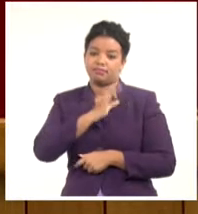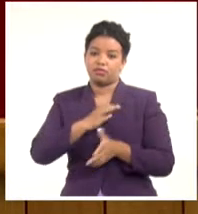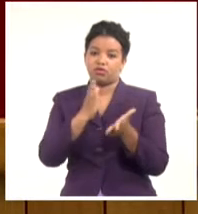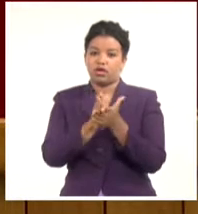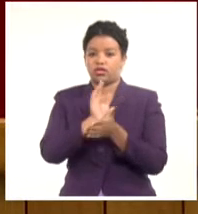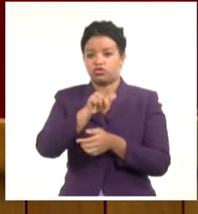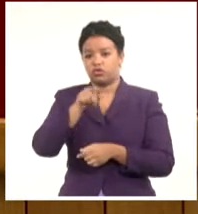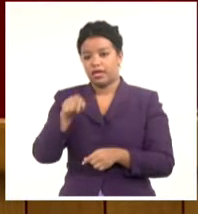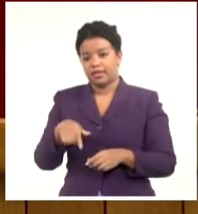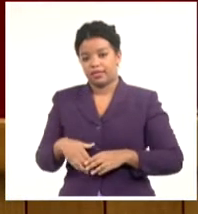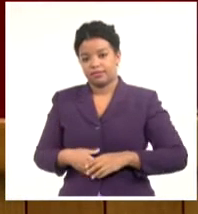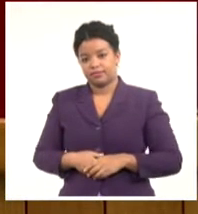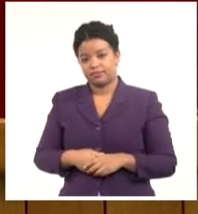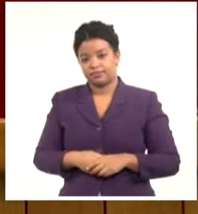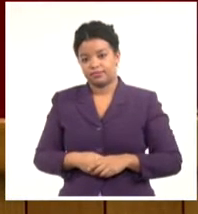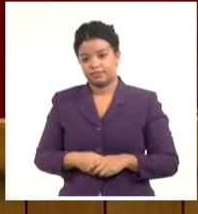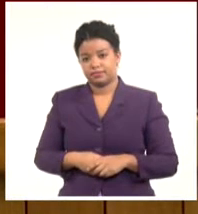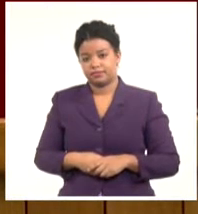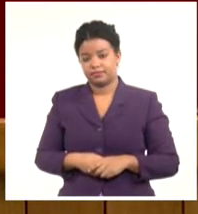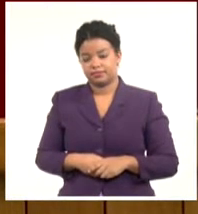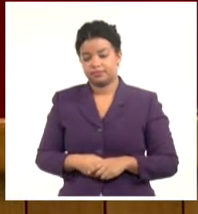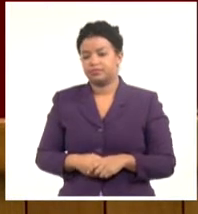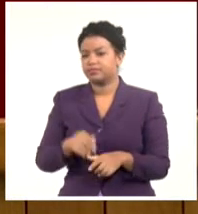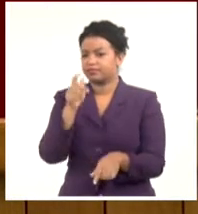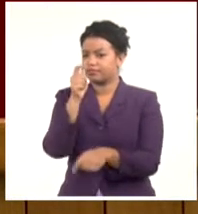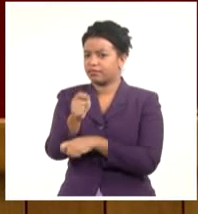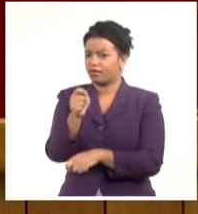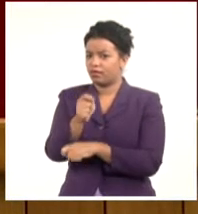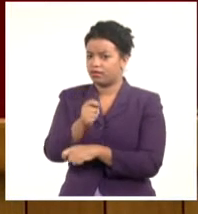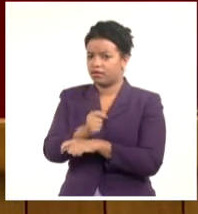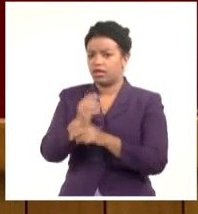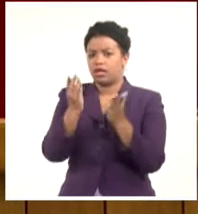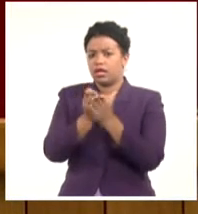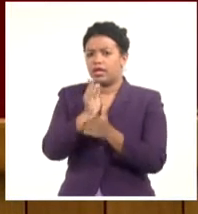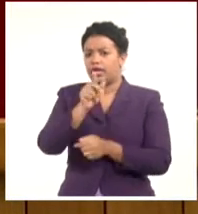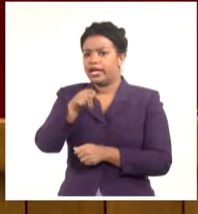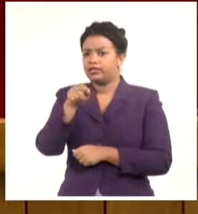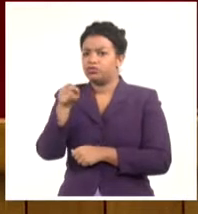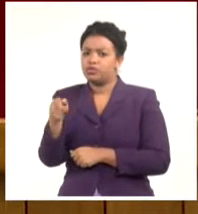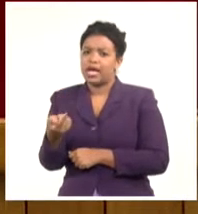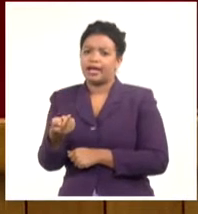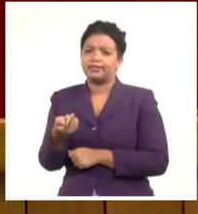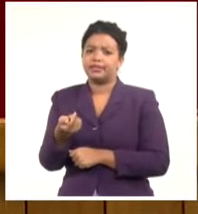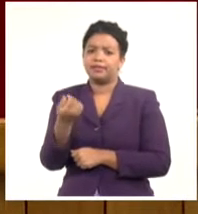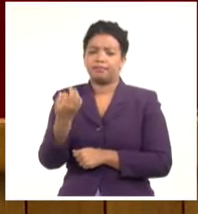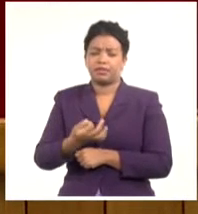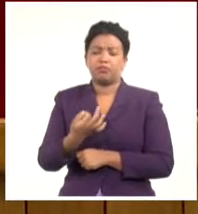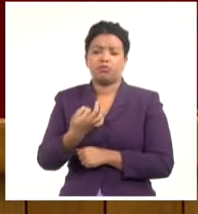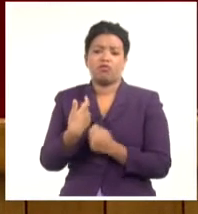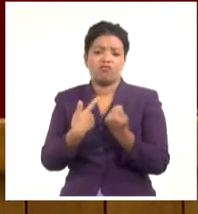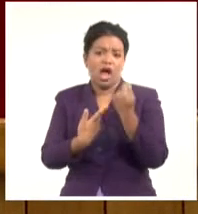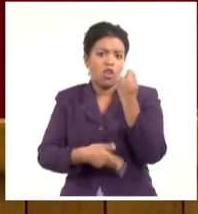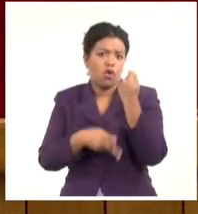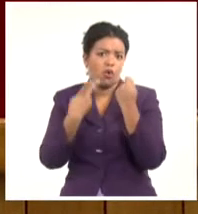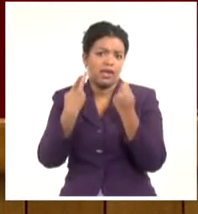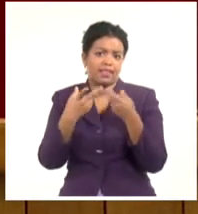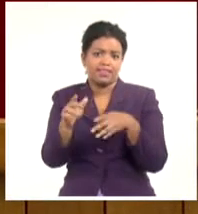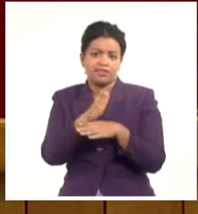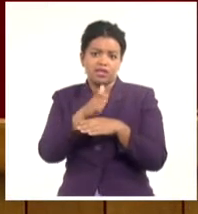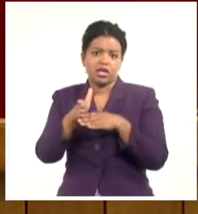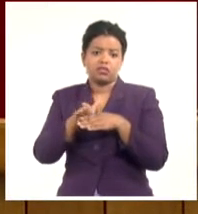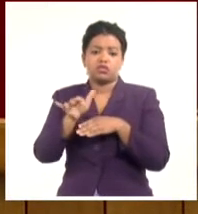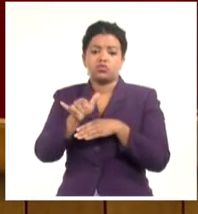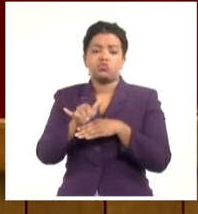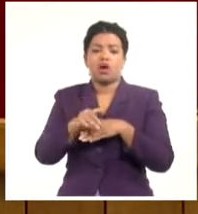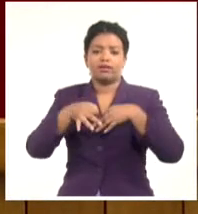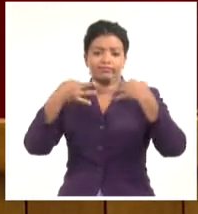La formación integral de los estudiantes, en sintonía con los valores humanistas y socialistas, para empatizar con la realidad del